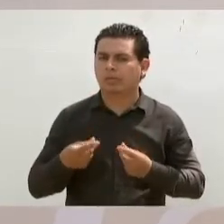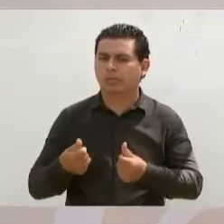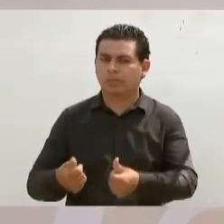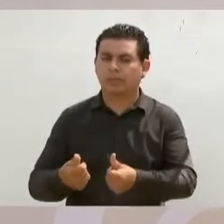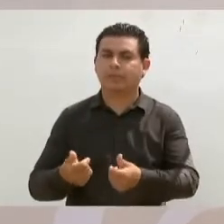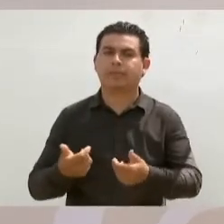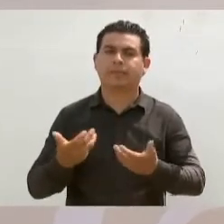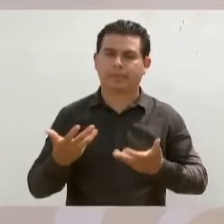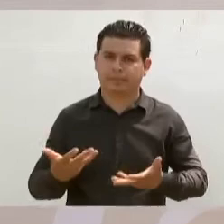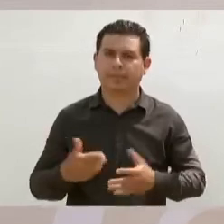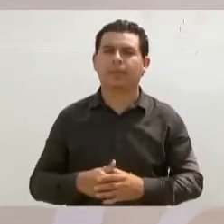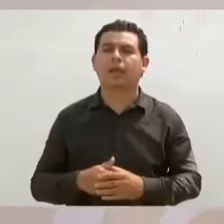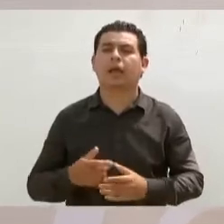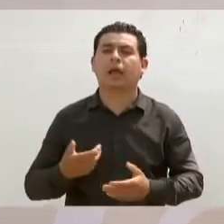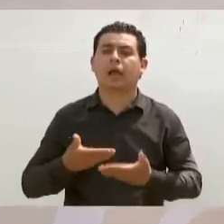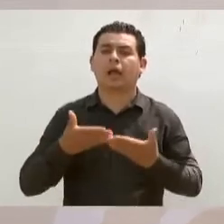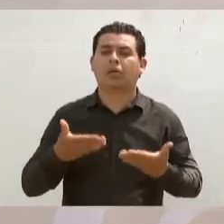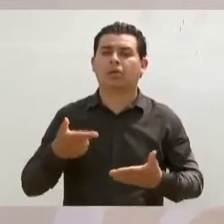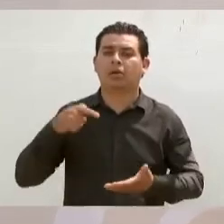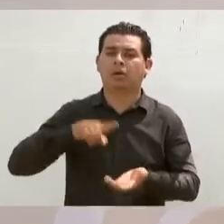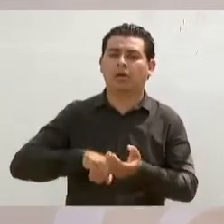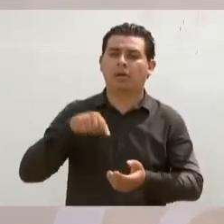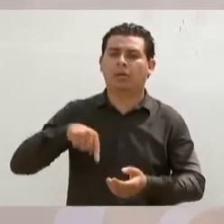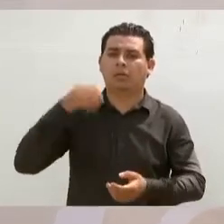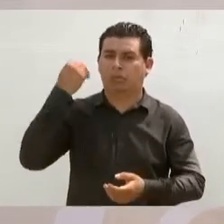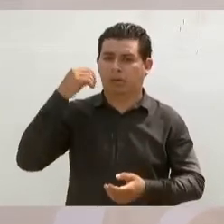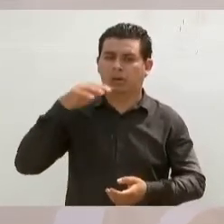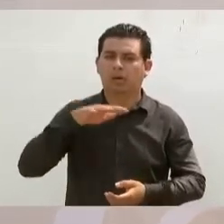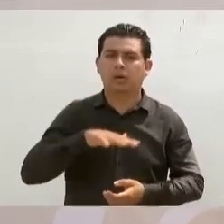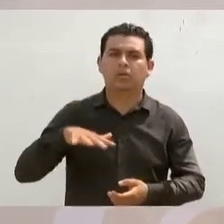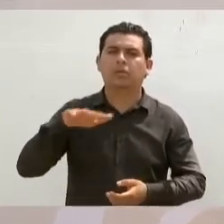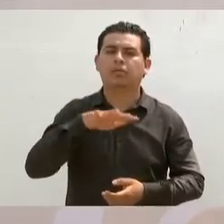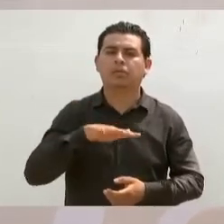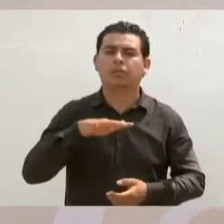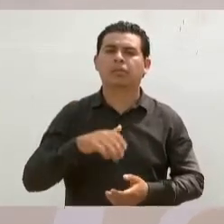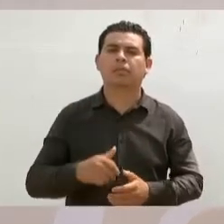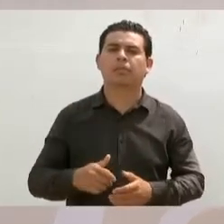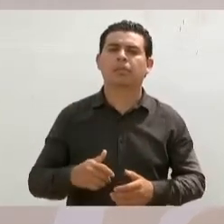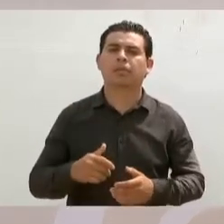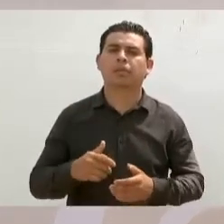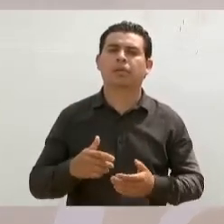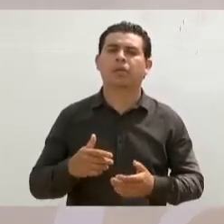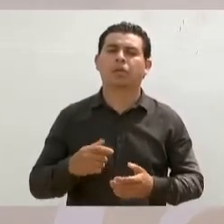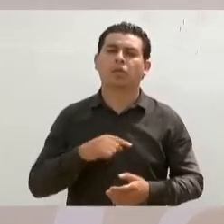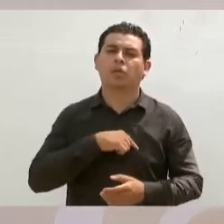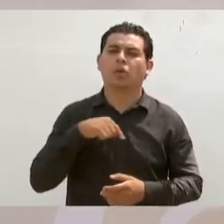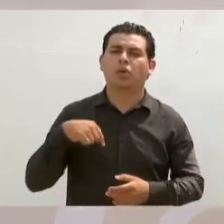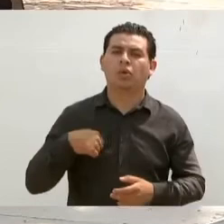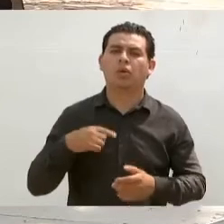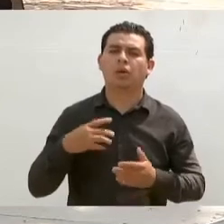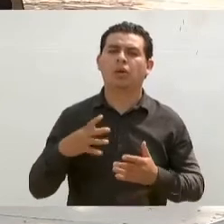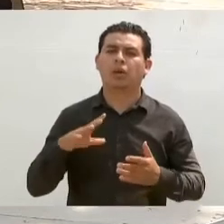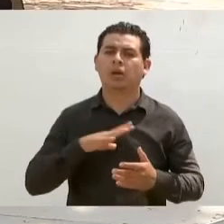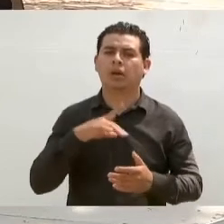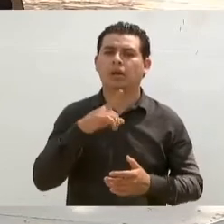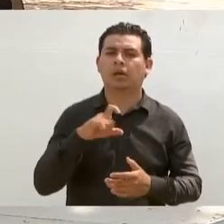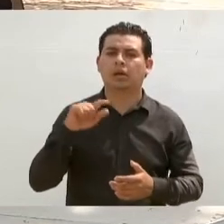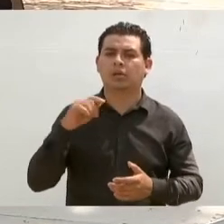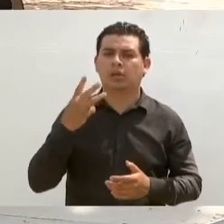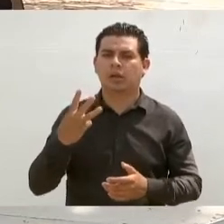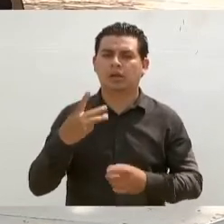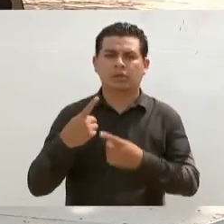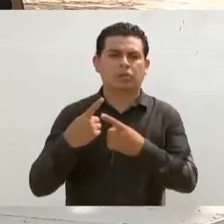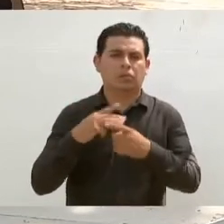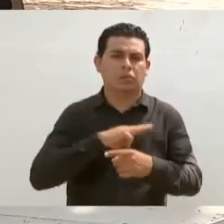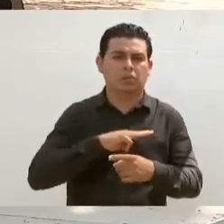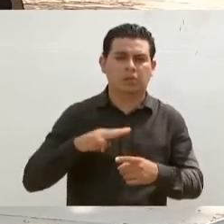En lo que corresponde al estado de Oaxaca, que hoy nos recibe, estamos presentes en 183